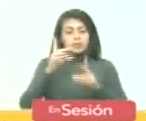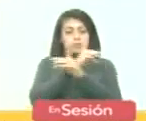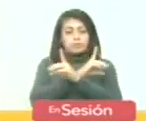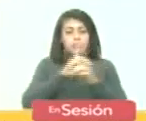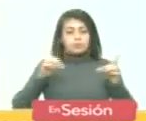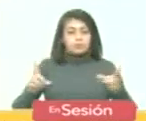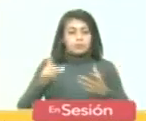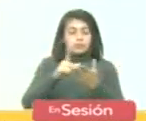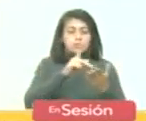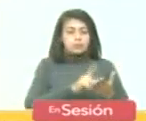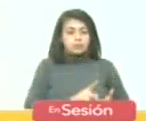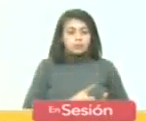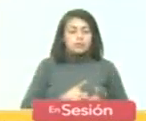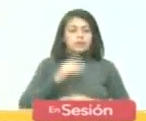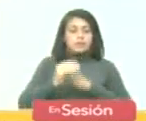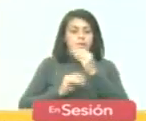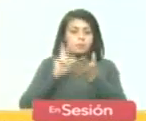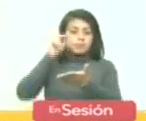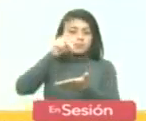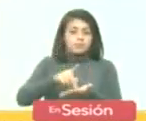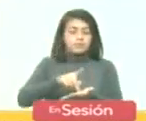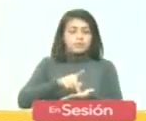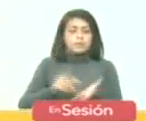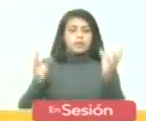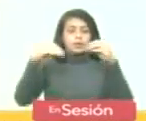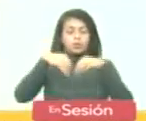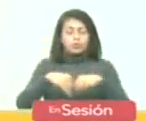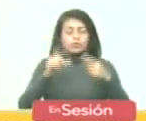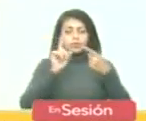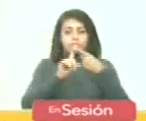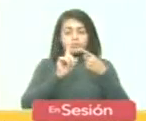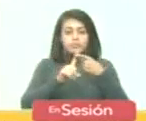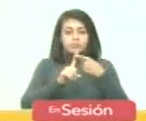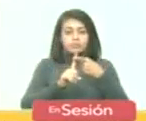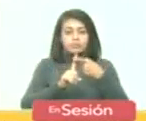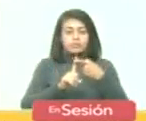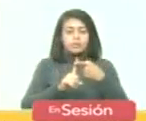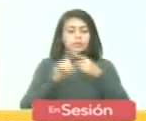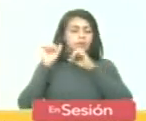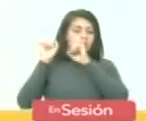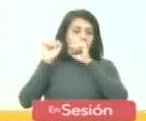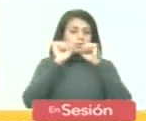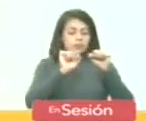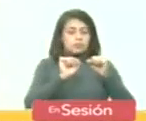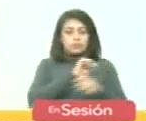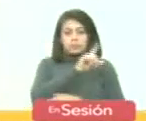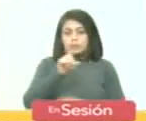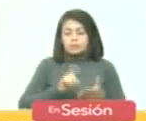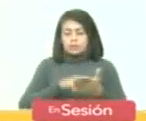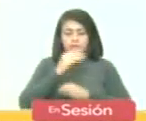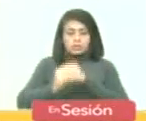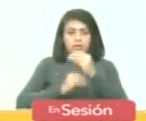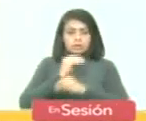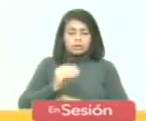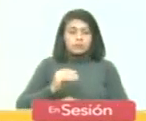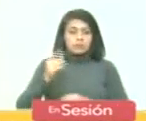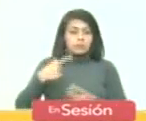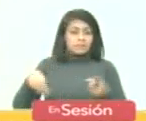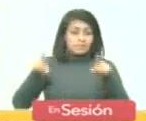democracia participativa y protagónica. Acuerda, primero, rechazar categóricamente los hechos